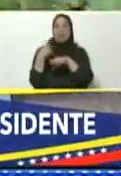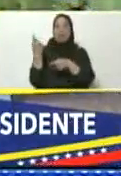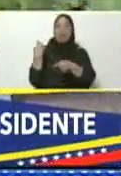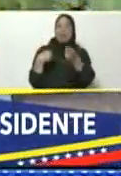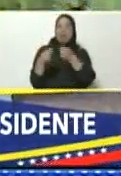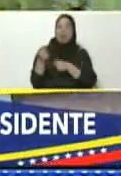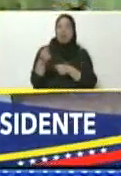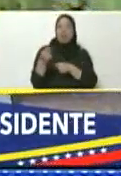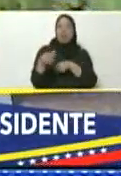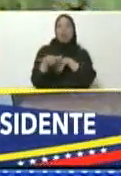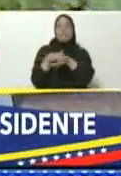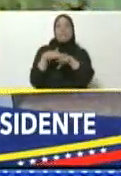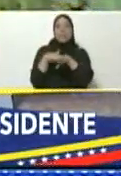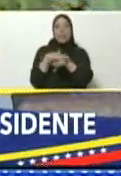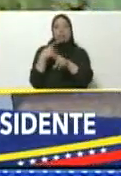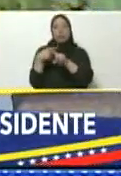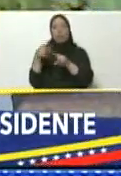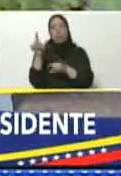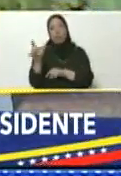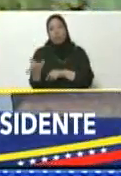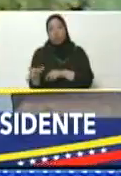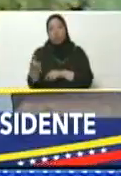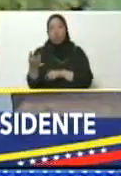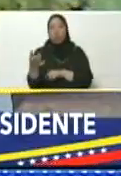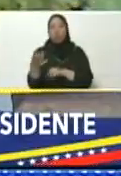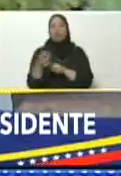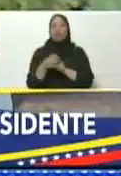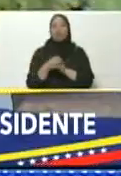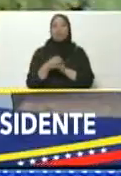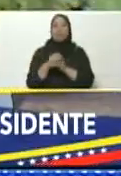Jorge Arriaza, compañeros.